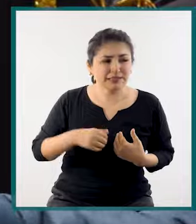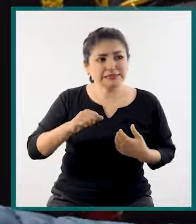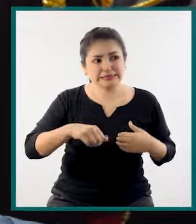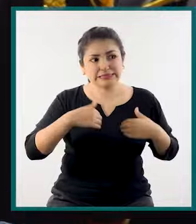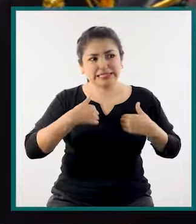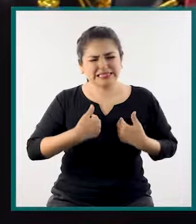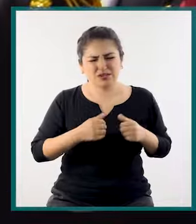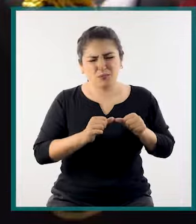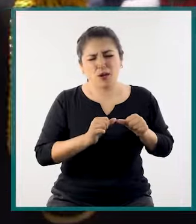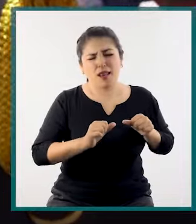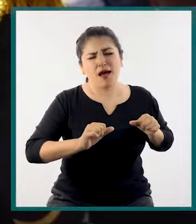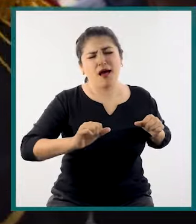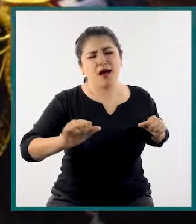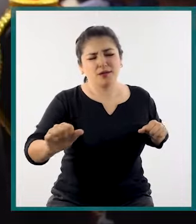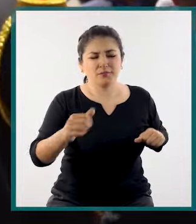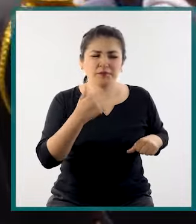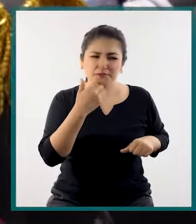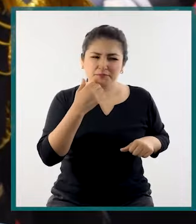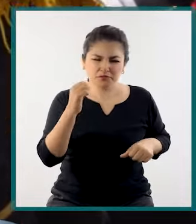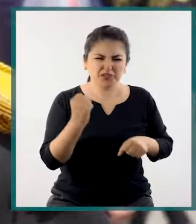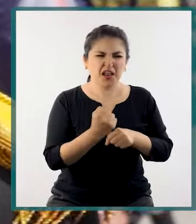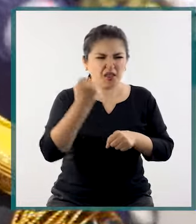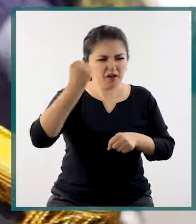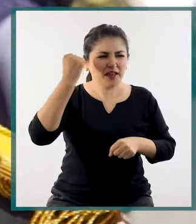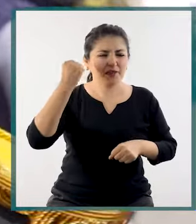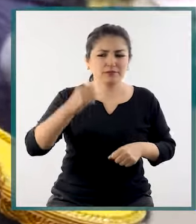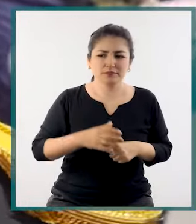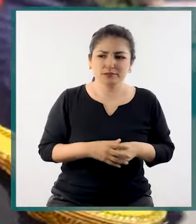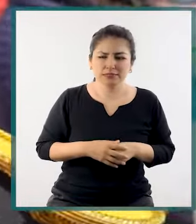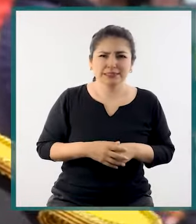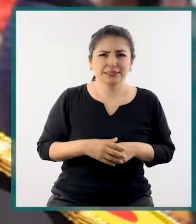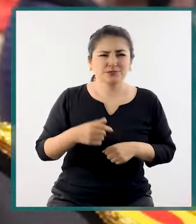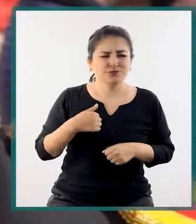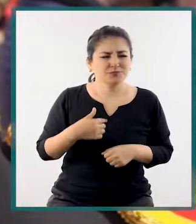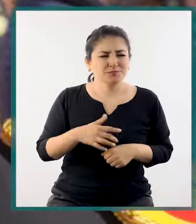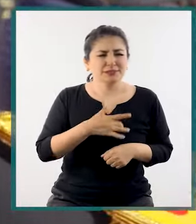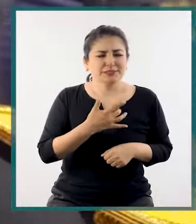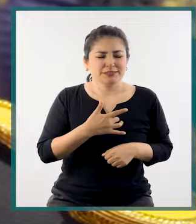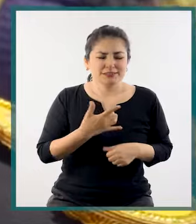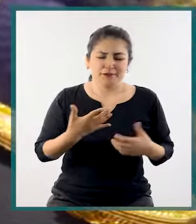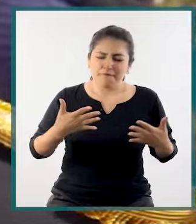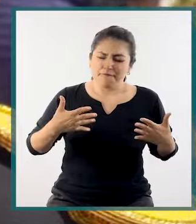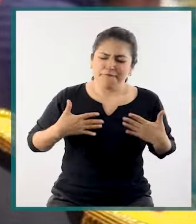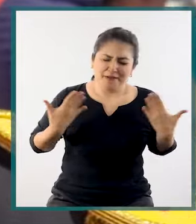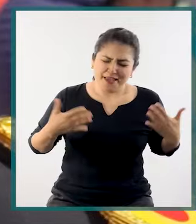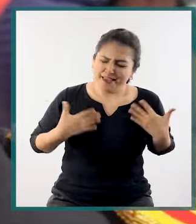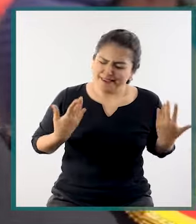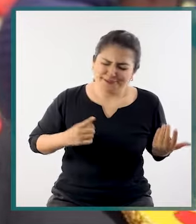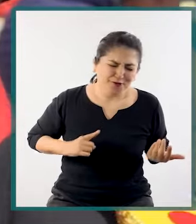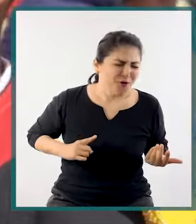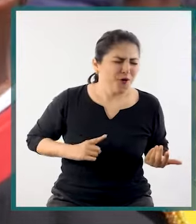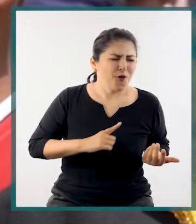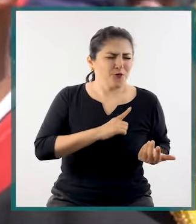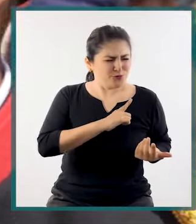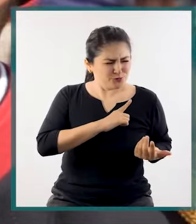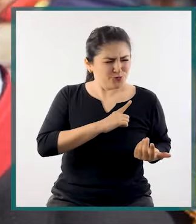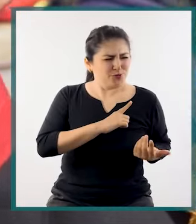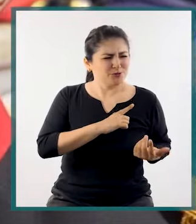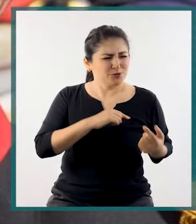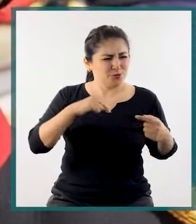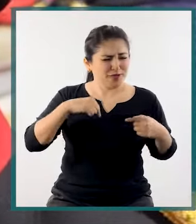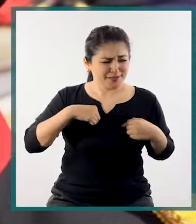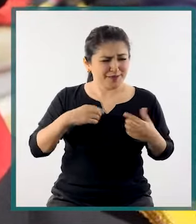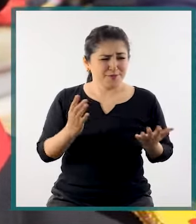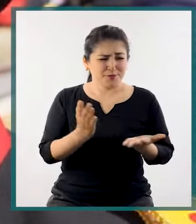muy cansado, un tramo largo ha sido, pero lo hemos logrado. En ese momento te sientes totalmente feliz, orgulloso de que estás representando